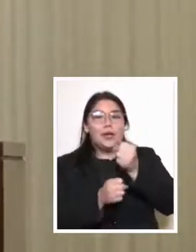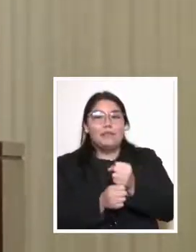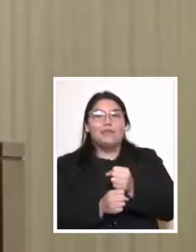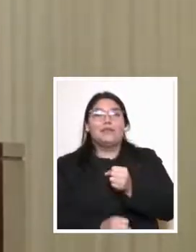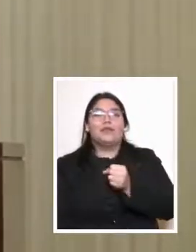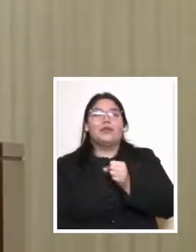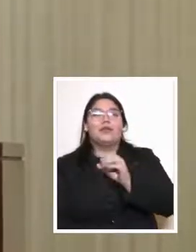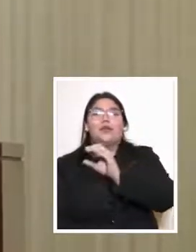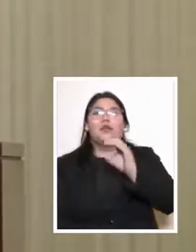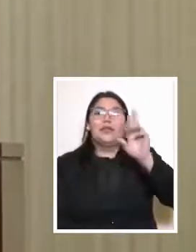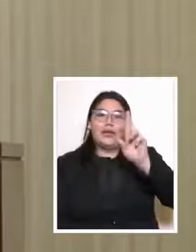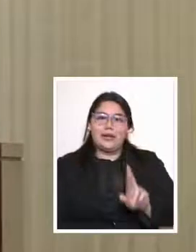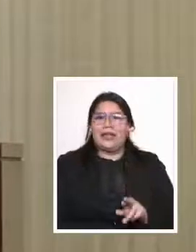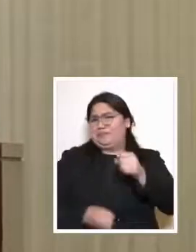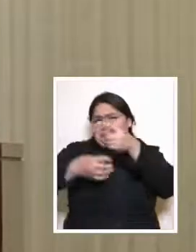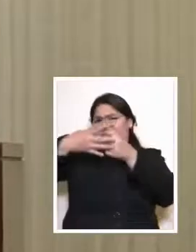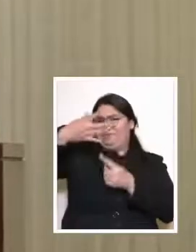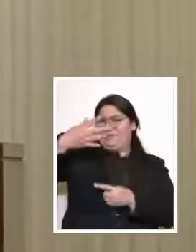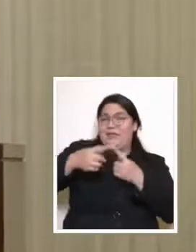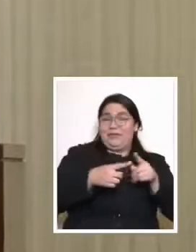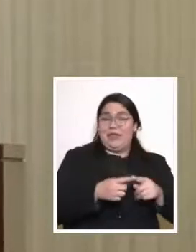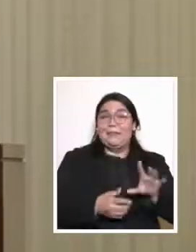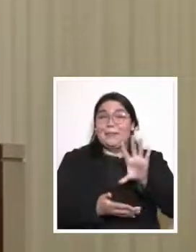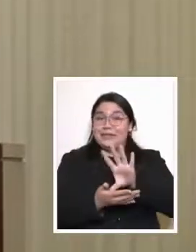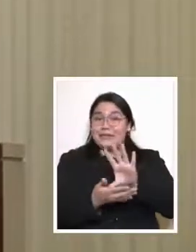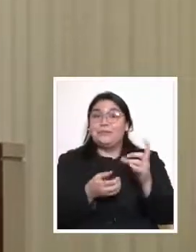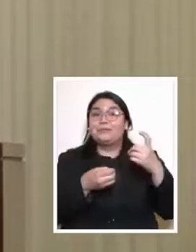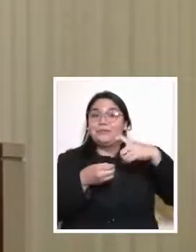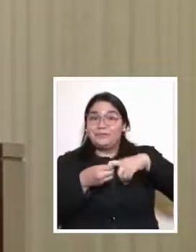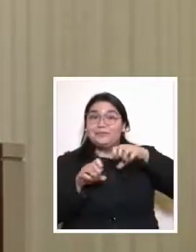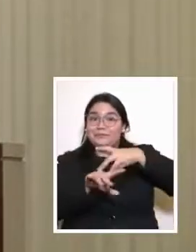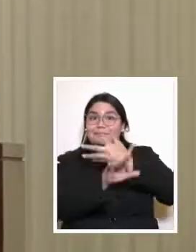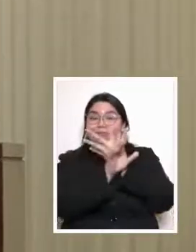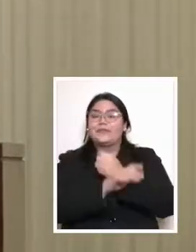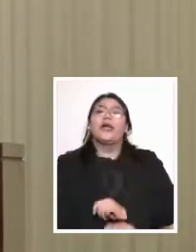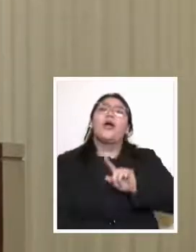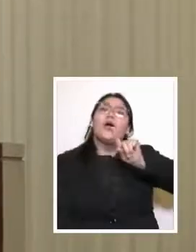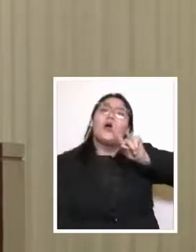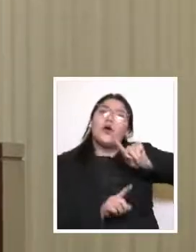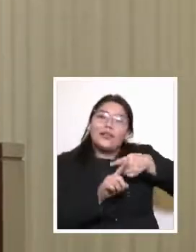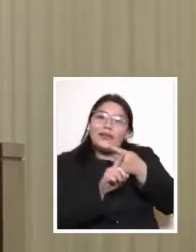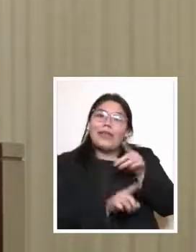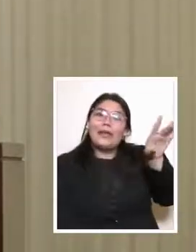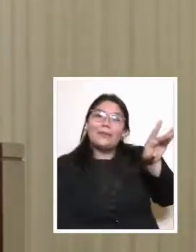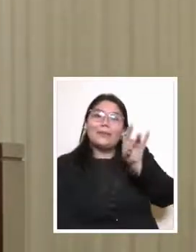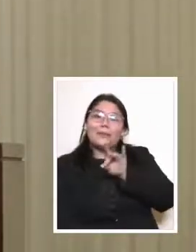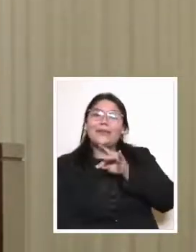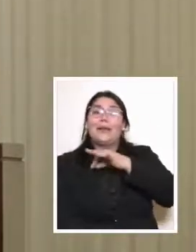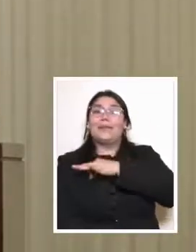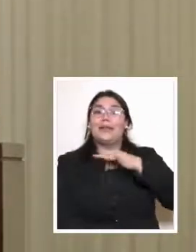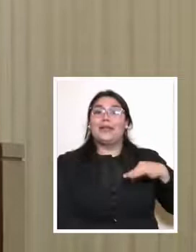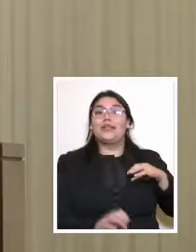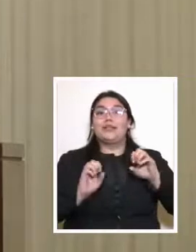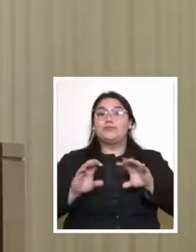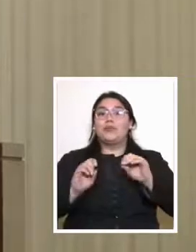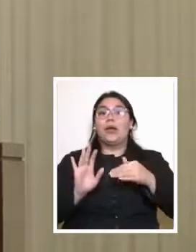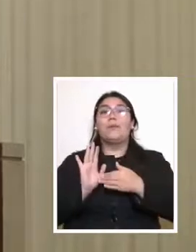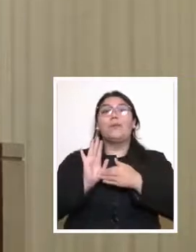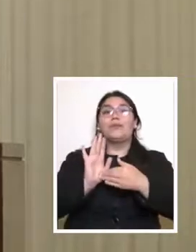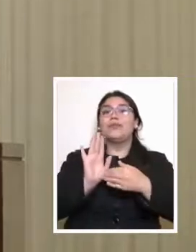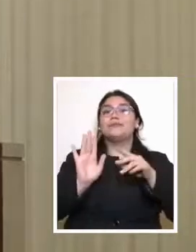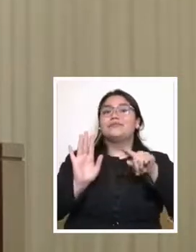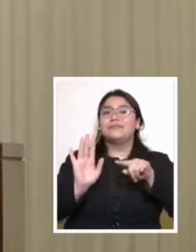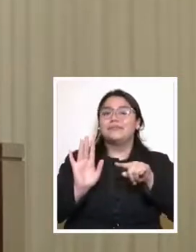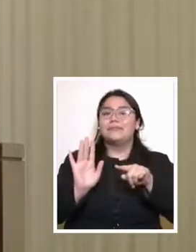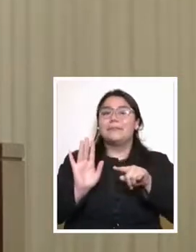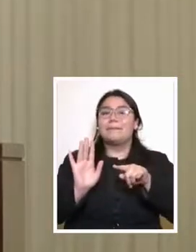Somos muchísimos. Bueno, y a continuación vamos a volver a invitar al ministro de Educación, que nos va a presentar la ponencia Impulsando el Cambio de